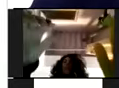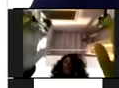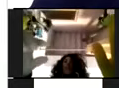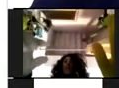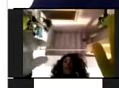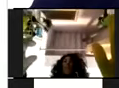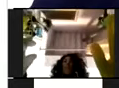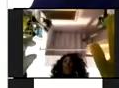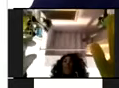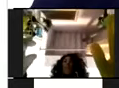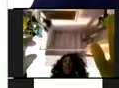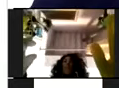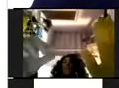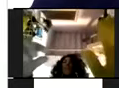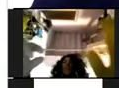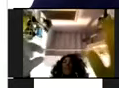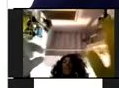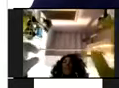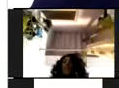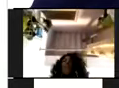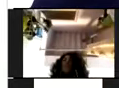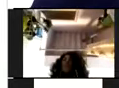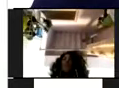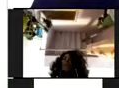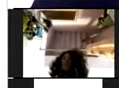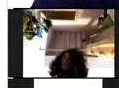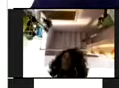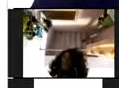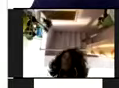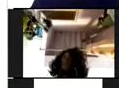esta tarde. Sí, sí, Cualquier cosa. Bueno, dale. gracias. Chao, chao.